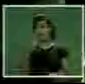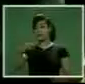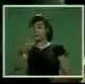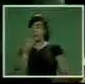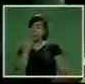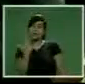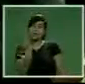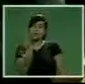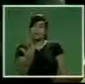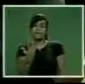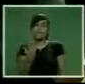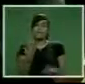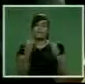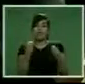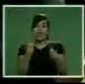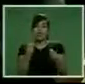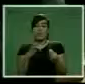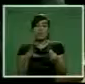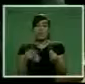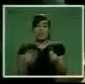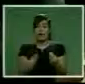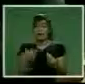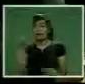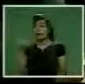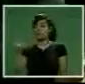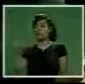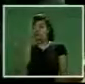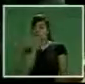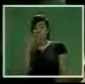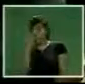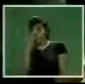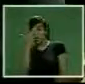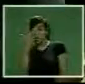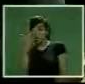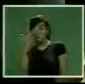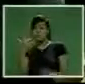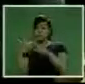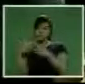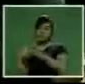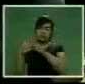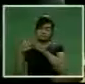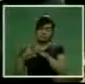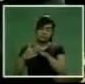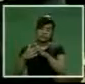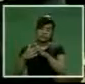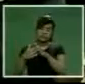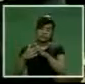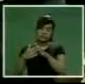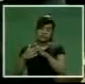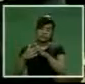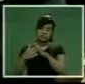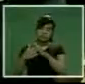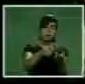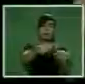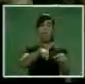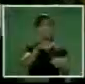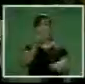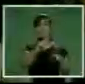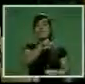es cómo cruzan un océano los africanos para llegar a algún sitio, los latinoamericanos para ir a limpiar,